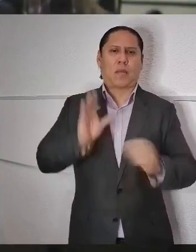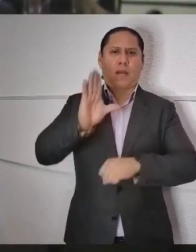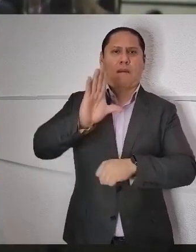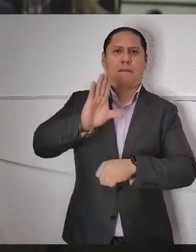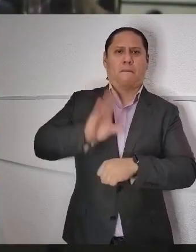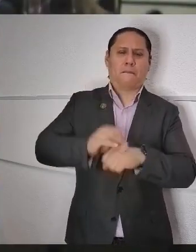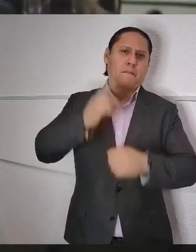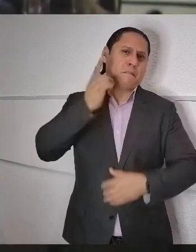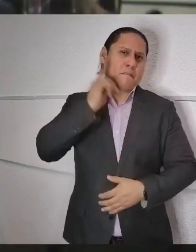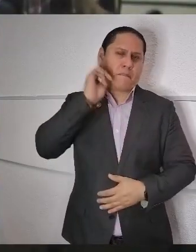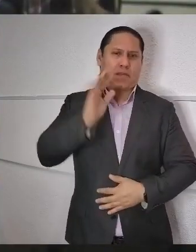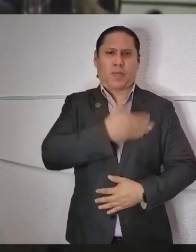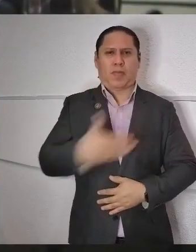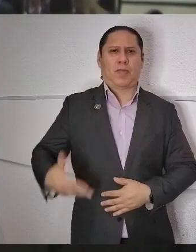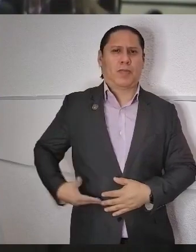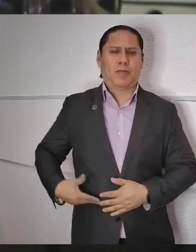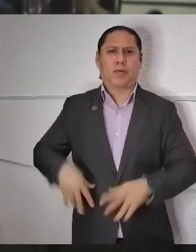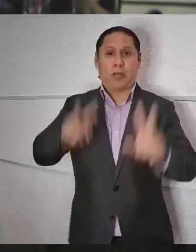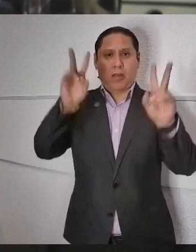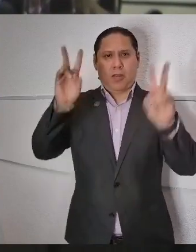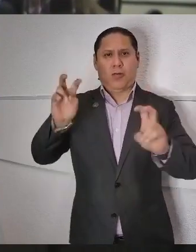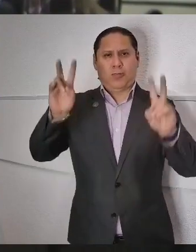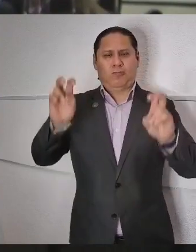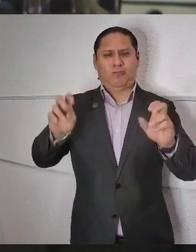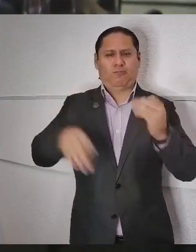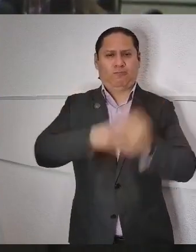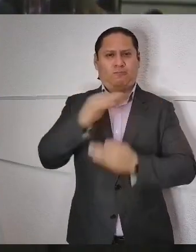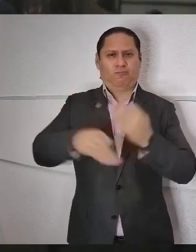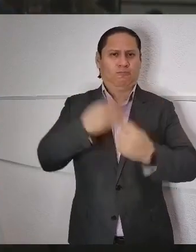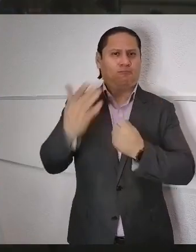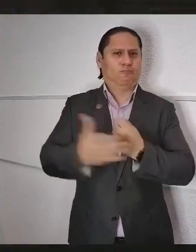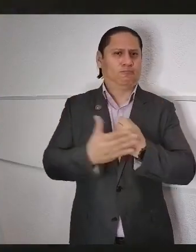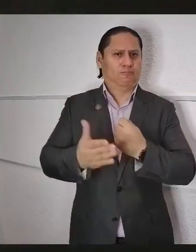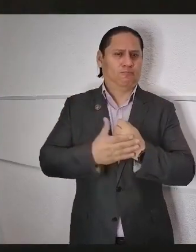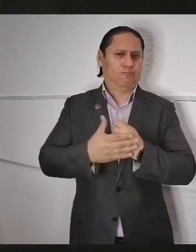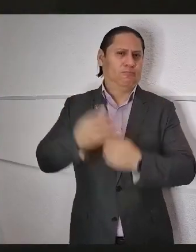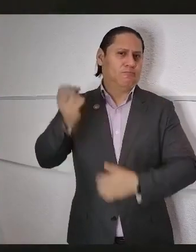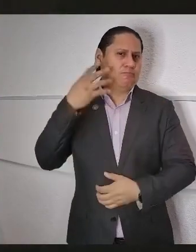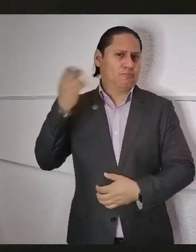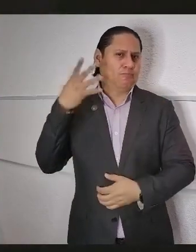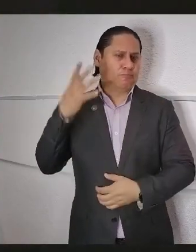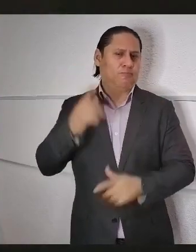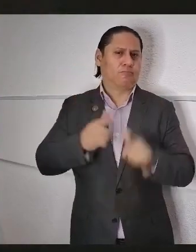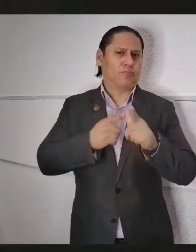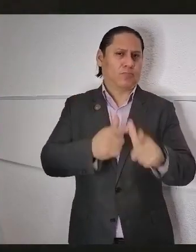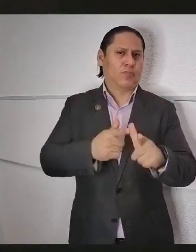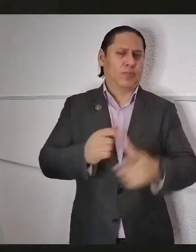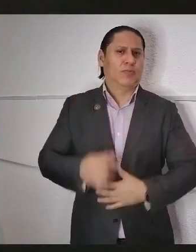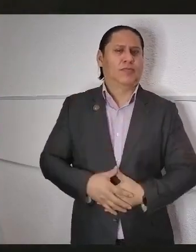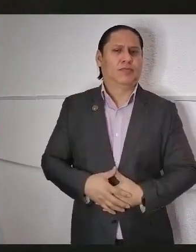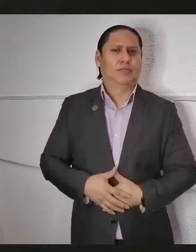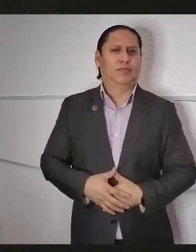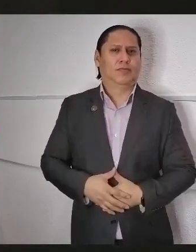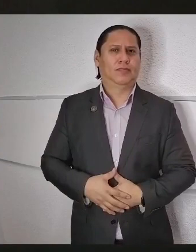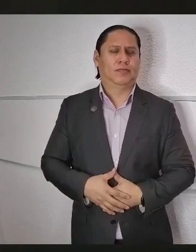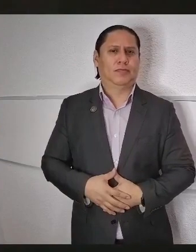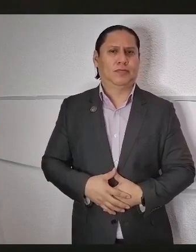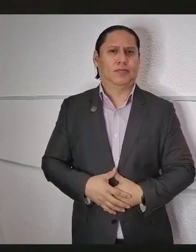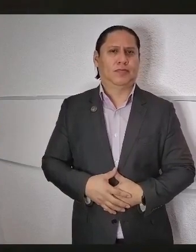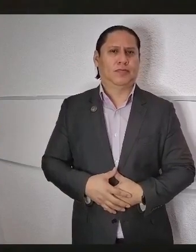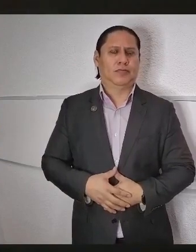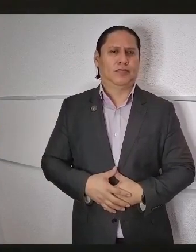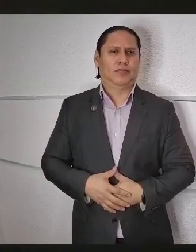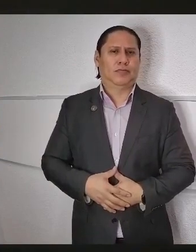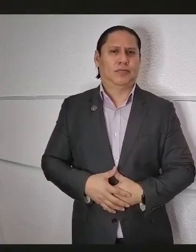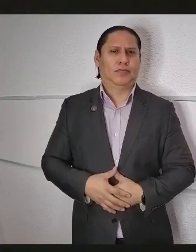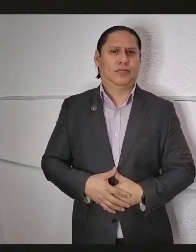permiso, diputada presidenta, los asuntos que se tratarán en la próxima sesión solemne es el siguiente. Acto mediante